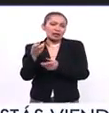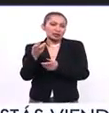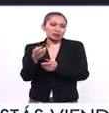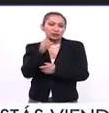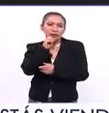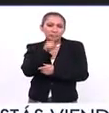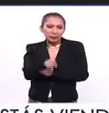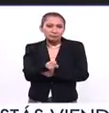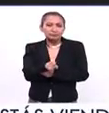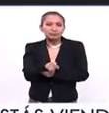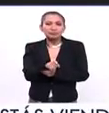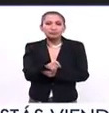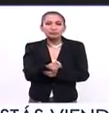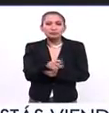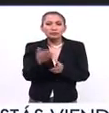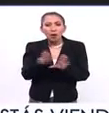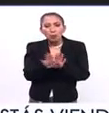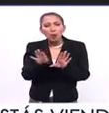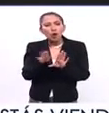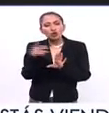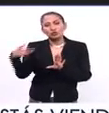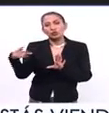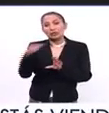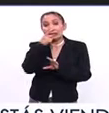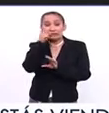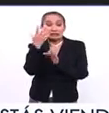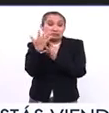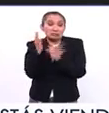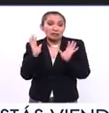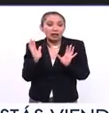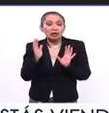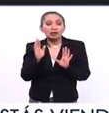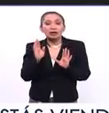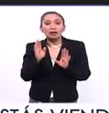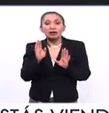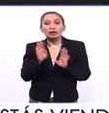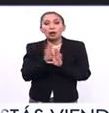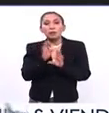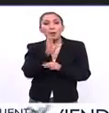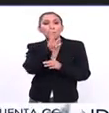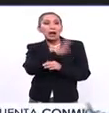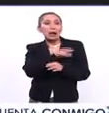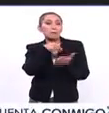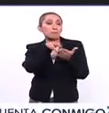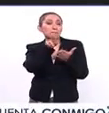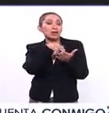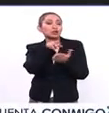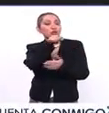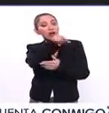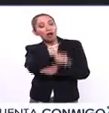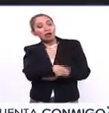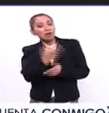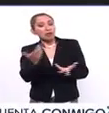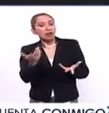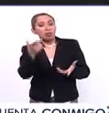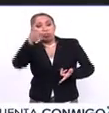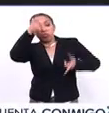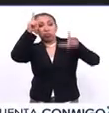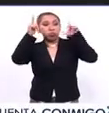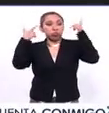fue además, pues, lo que, como a manera, como ella decía, como el mal del mal de la pintura, que era una